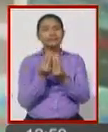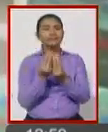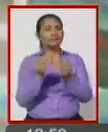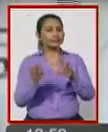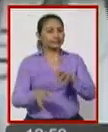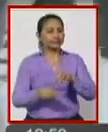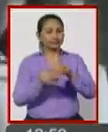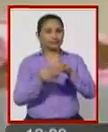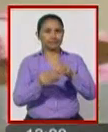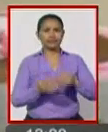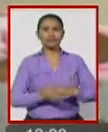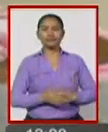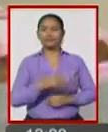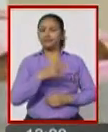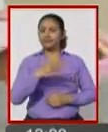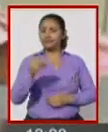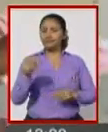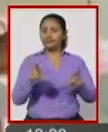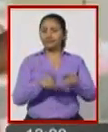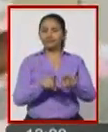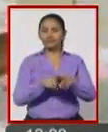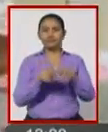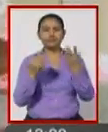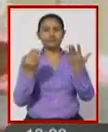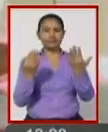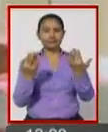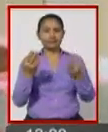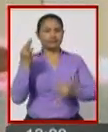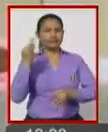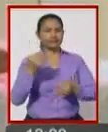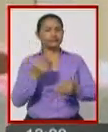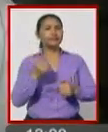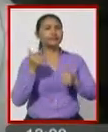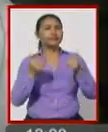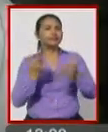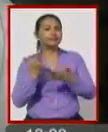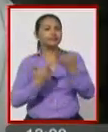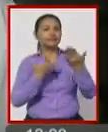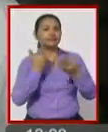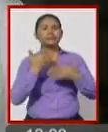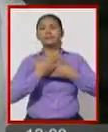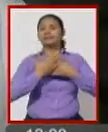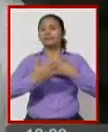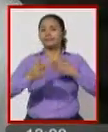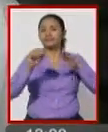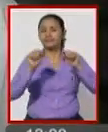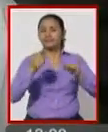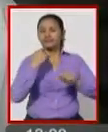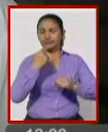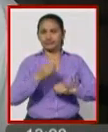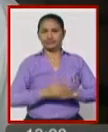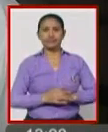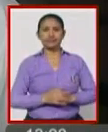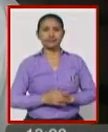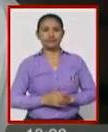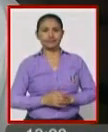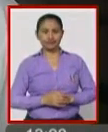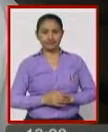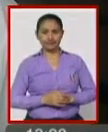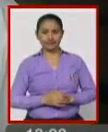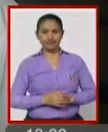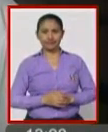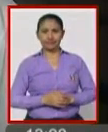del incremento y esperamos que, si el comportamiento es así, ya podamos estar nosotros pensando en